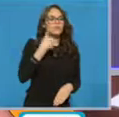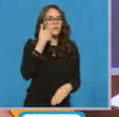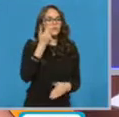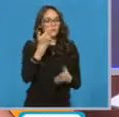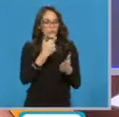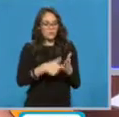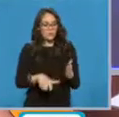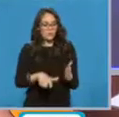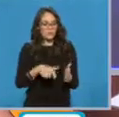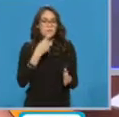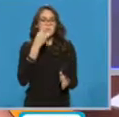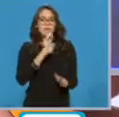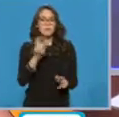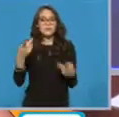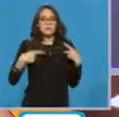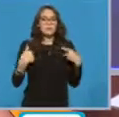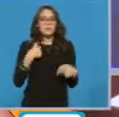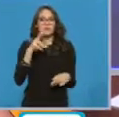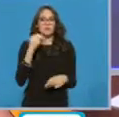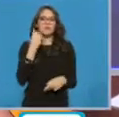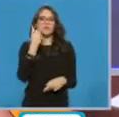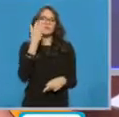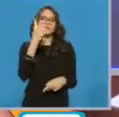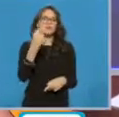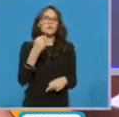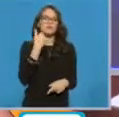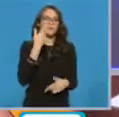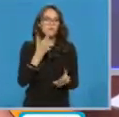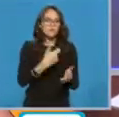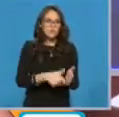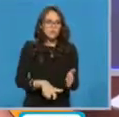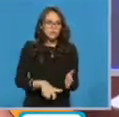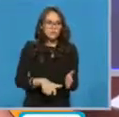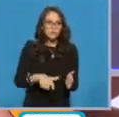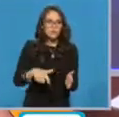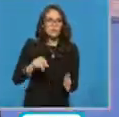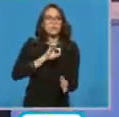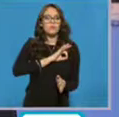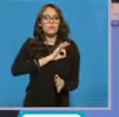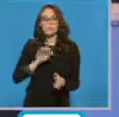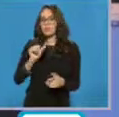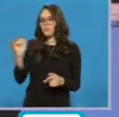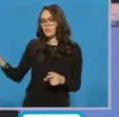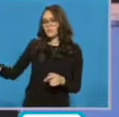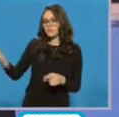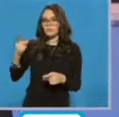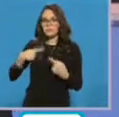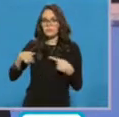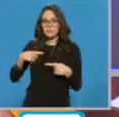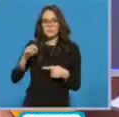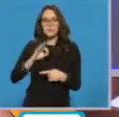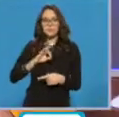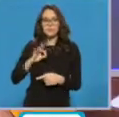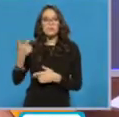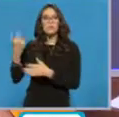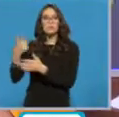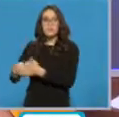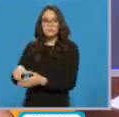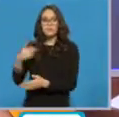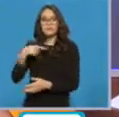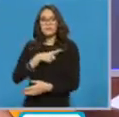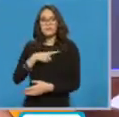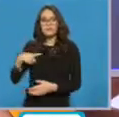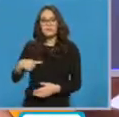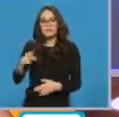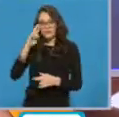Pero si tú no lo quieres comprar, yo se lo puedo vender a Gaby. Y Gaby lo puede adquirir, pero ella tiene que respetar ese usufructo, porque el